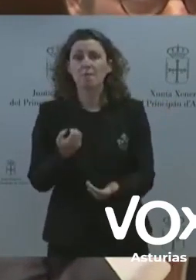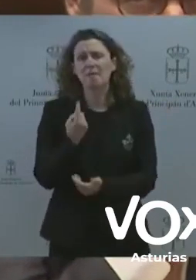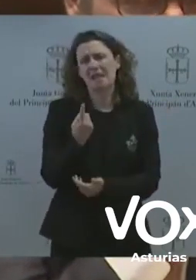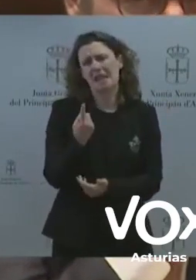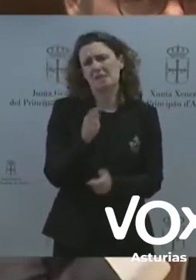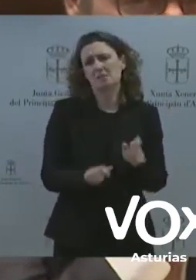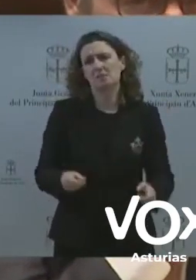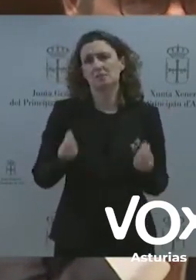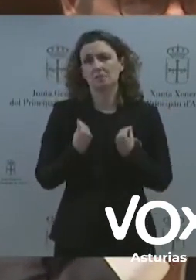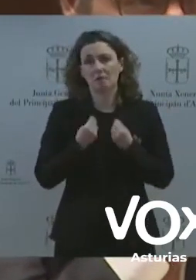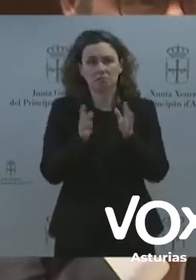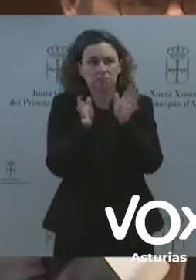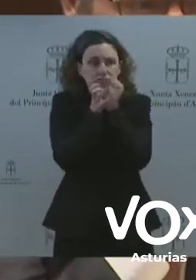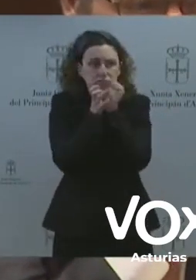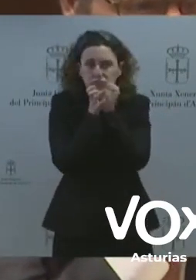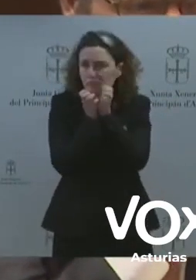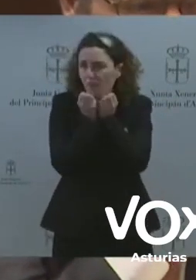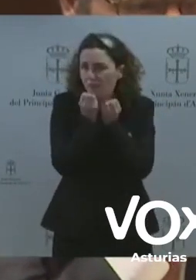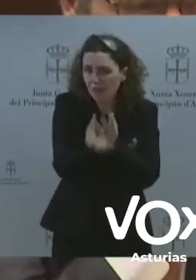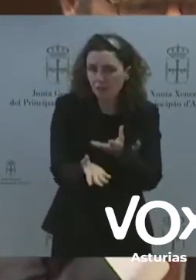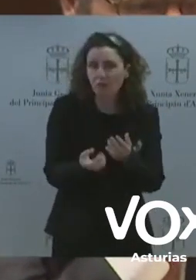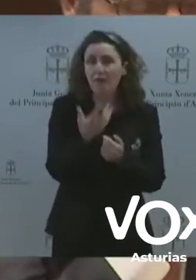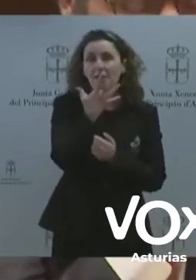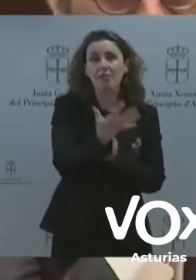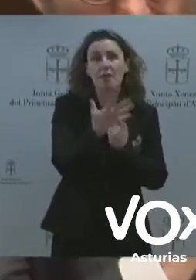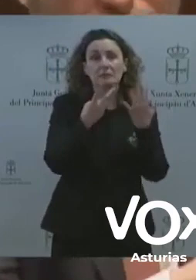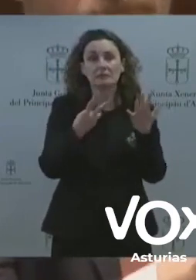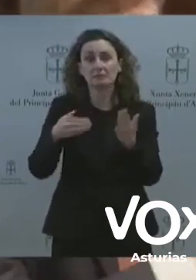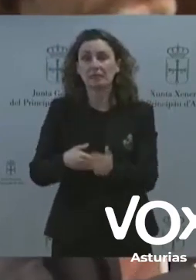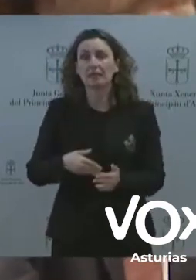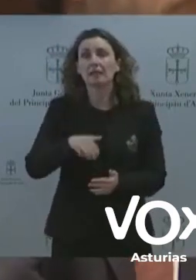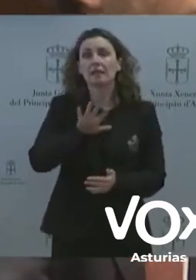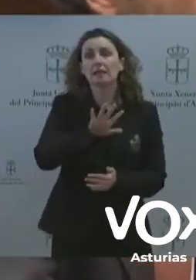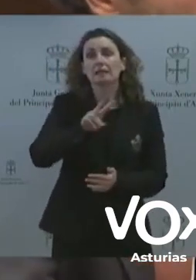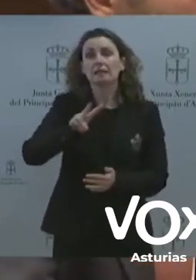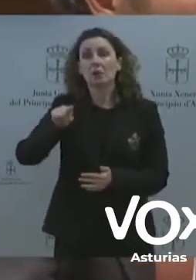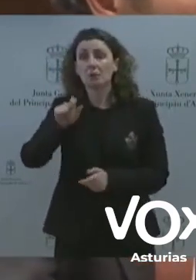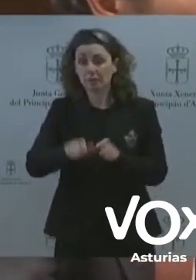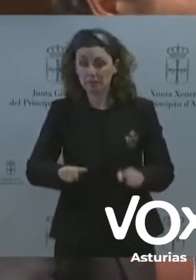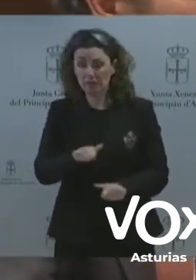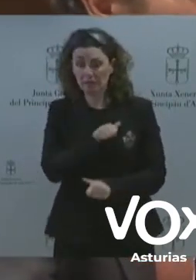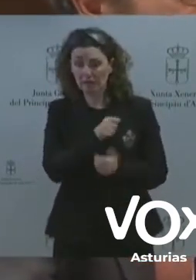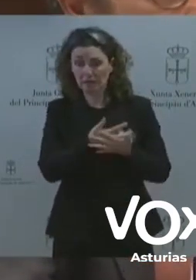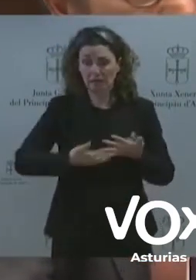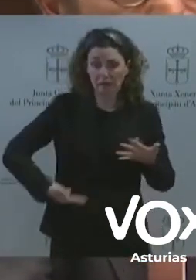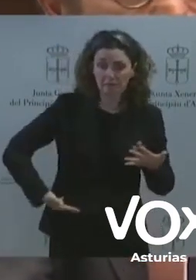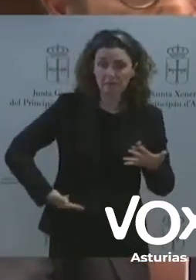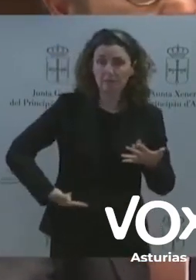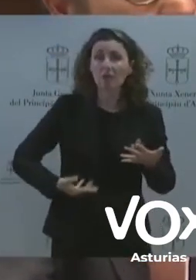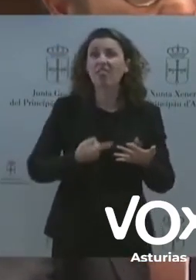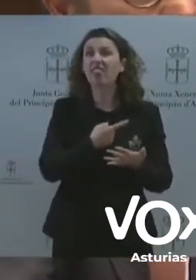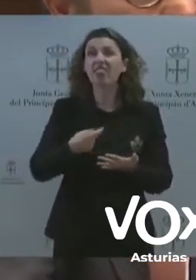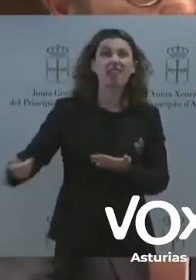había 57.531 personas esperando y con usted son casi 100.000. Pero no para ahí. Mire, atención